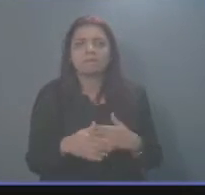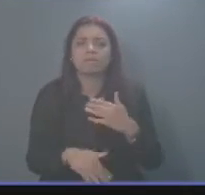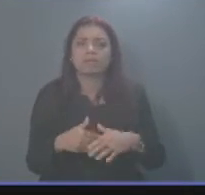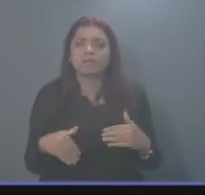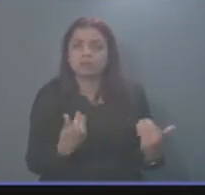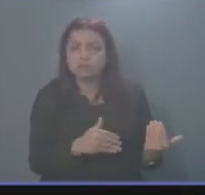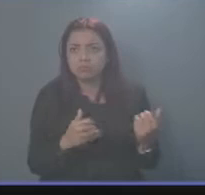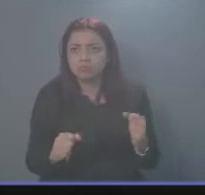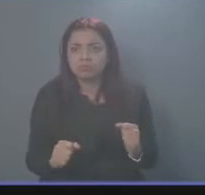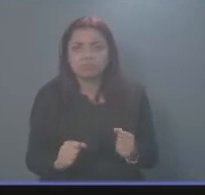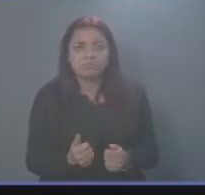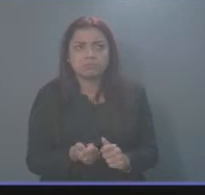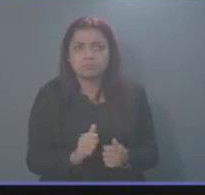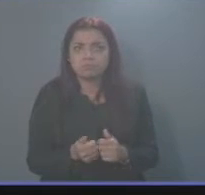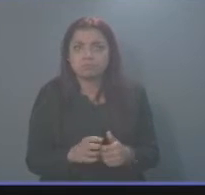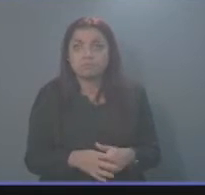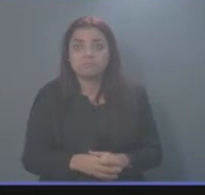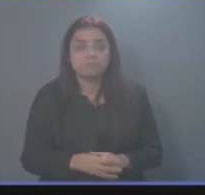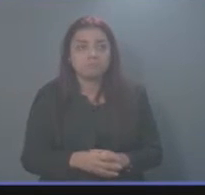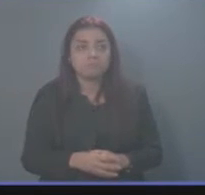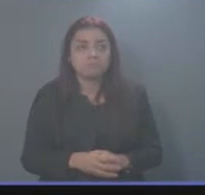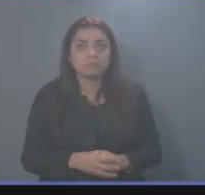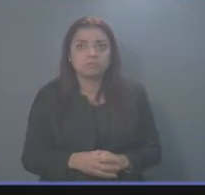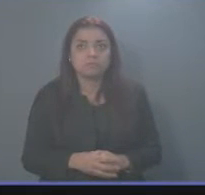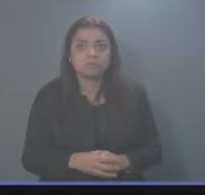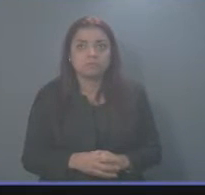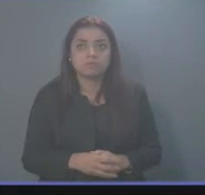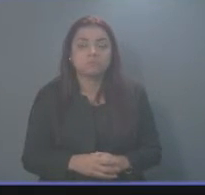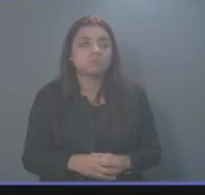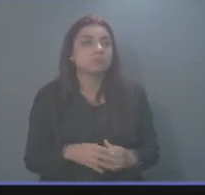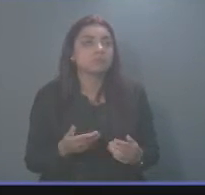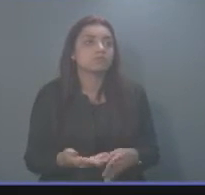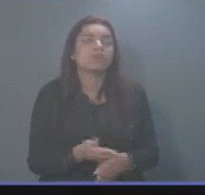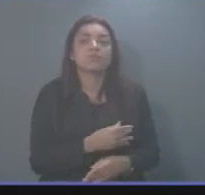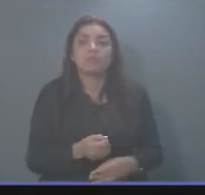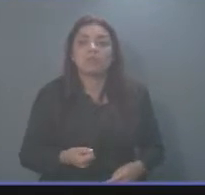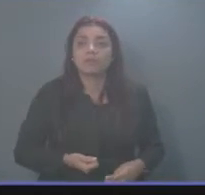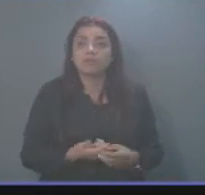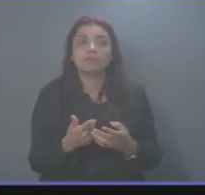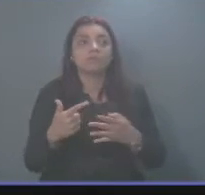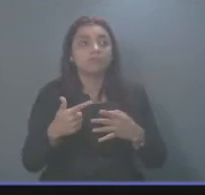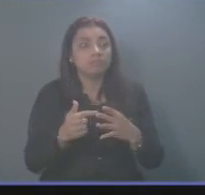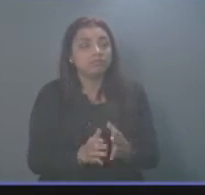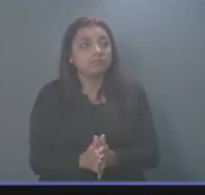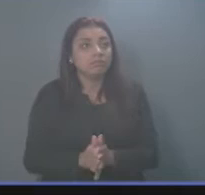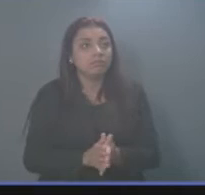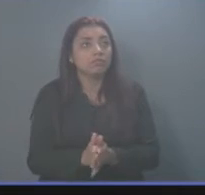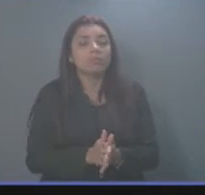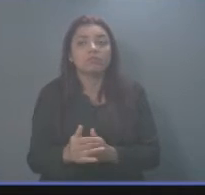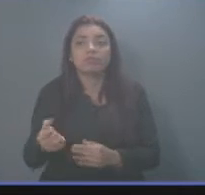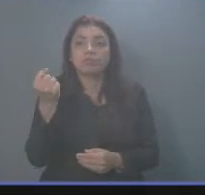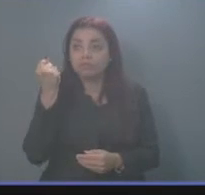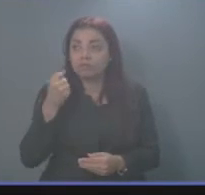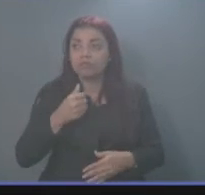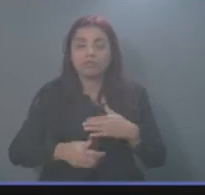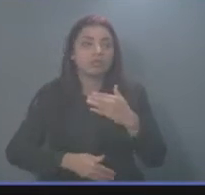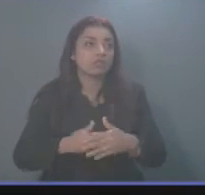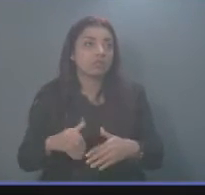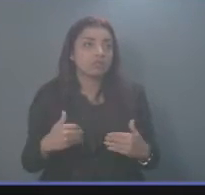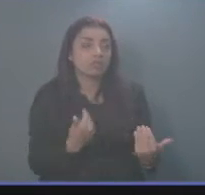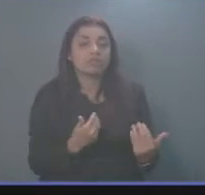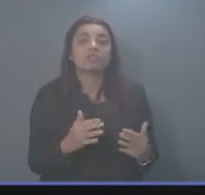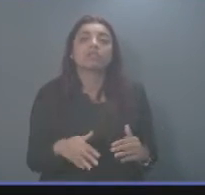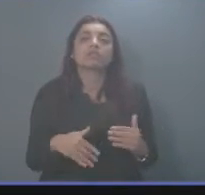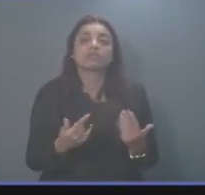instrumentos deportivos. Y como ya lo mencioné, algo de la importancia de la transparencia en el proceso de selección de atletas